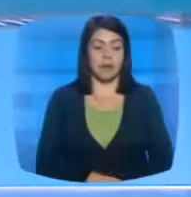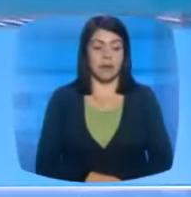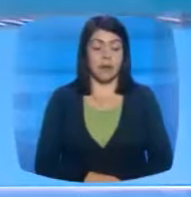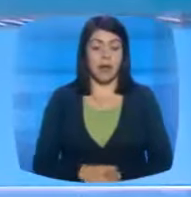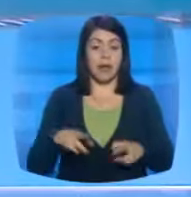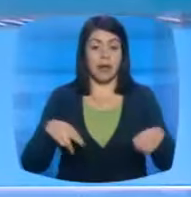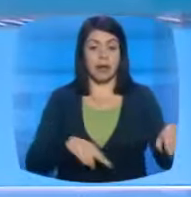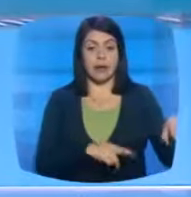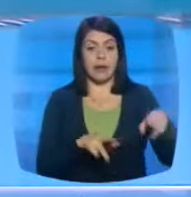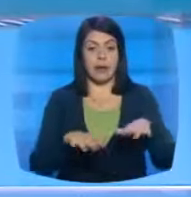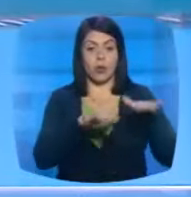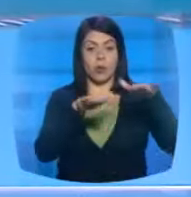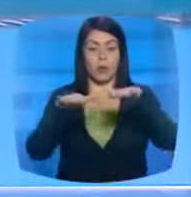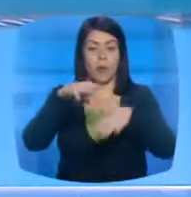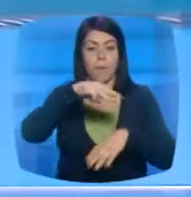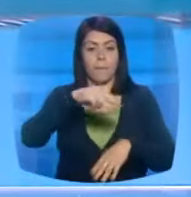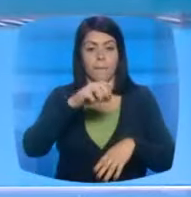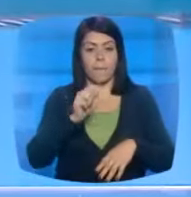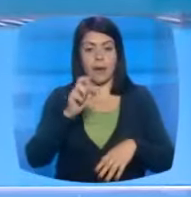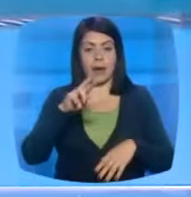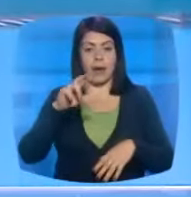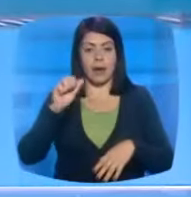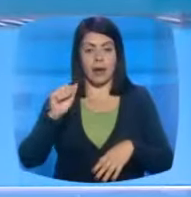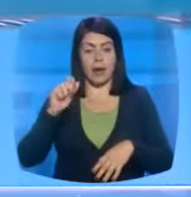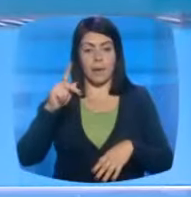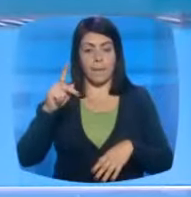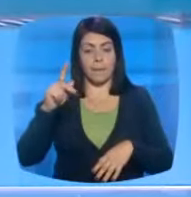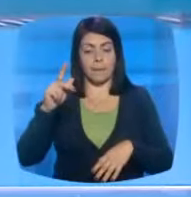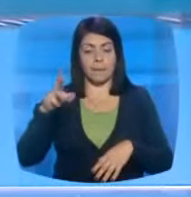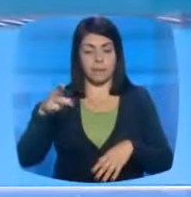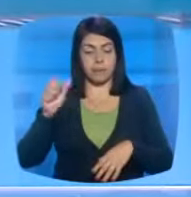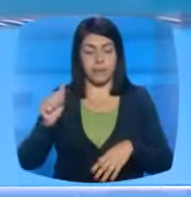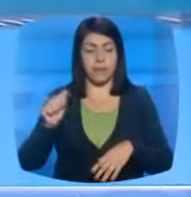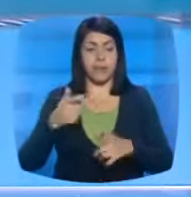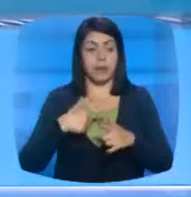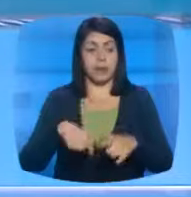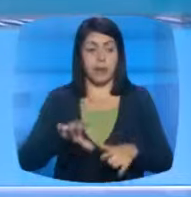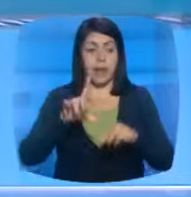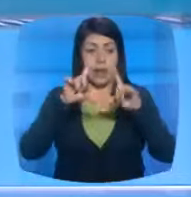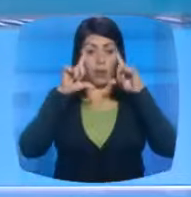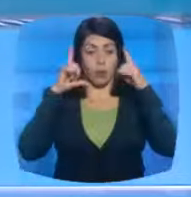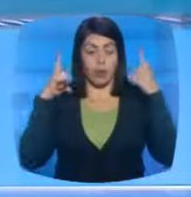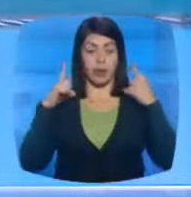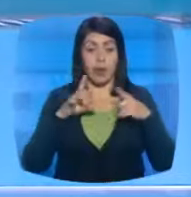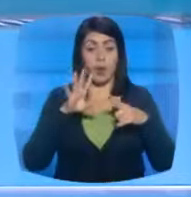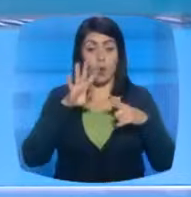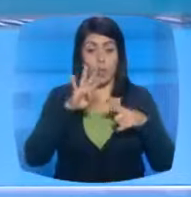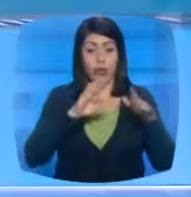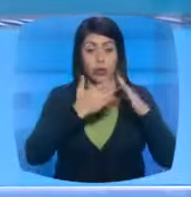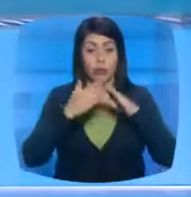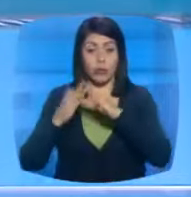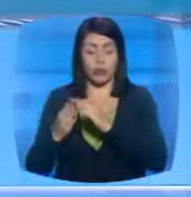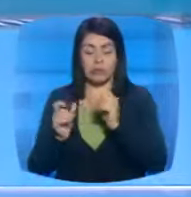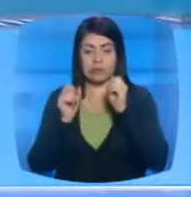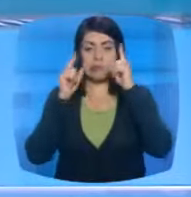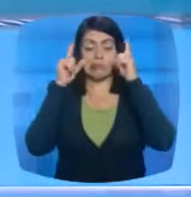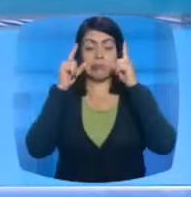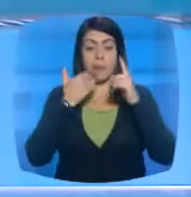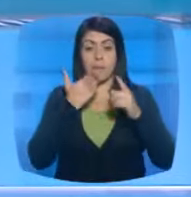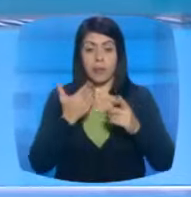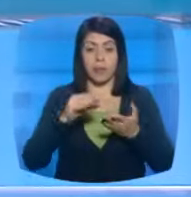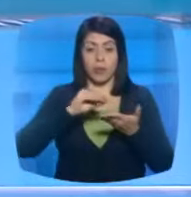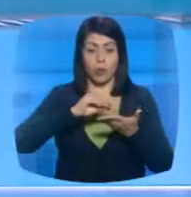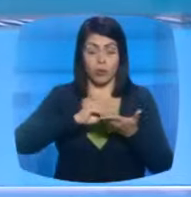La crecida del río Marapa, el pH en Catelamar sorprendió a familias de al menos 4 sectores, por lo que piden a las autoridades retomar